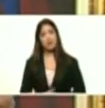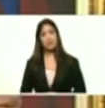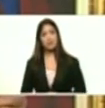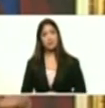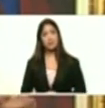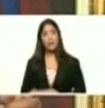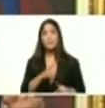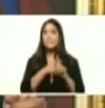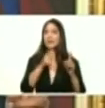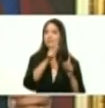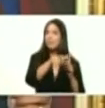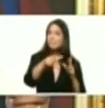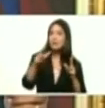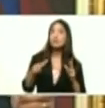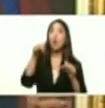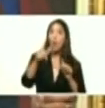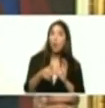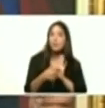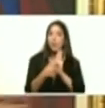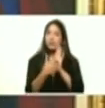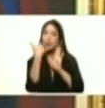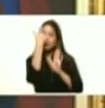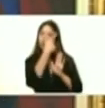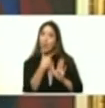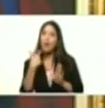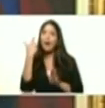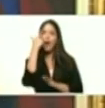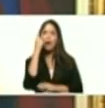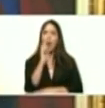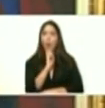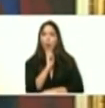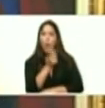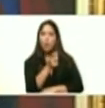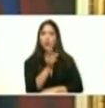donde esta gente, ha sacado su rostro, todo su odio, allí, en esa asamblea nacional,